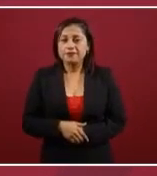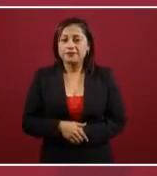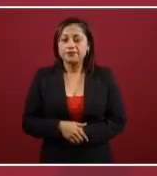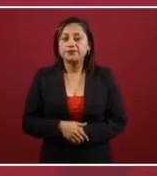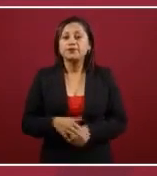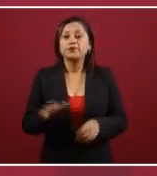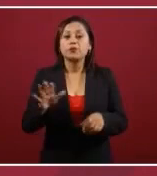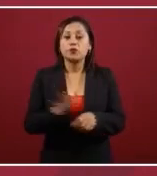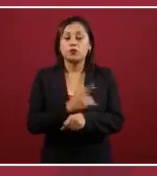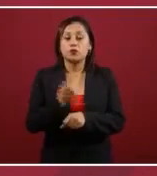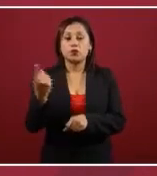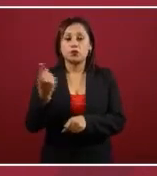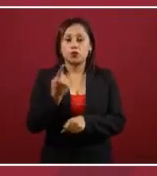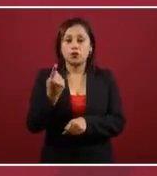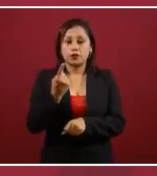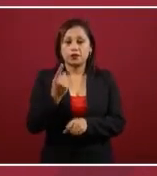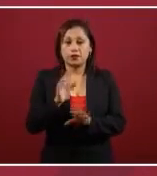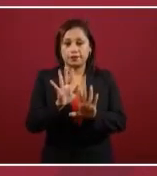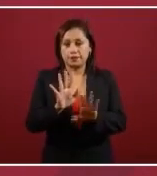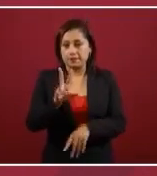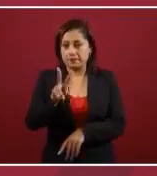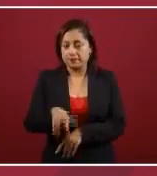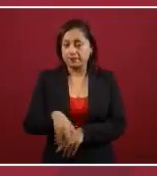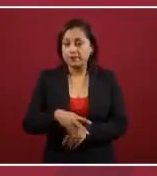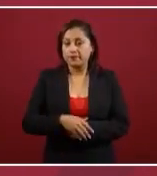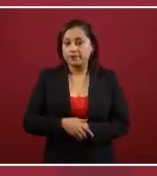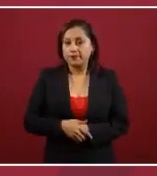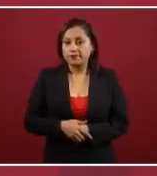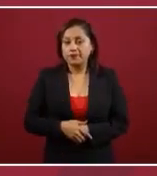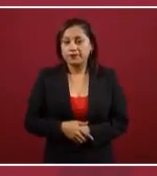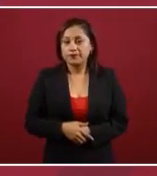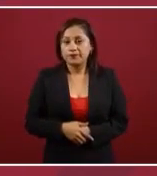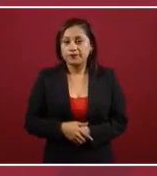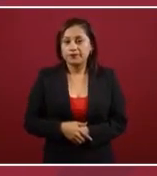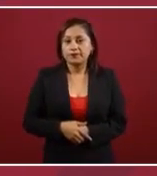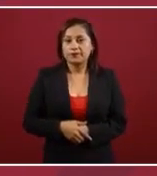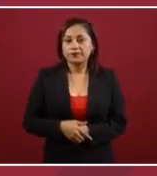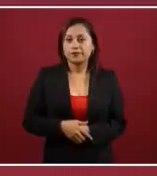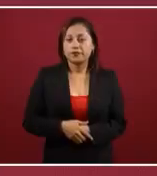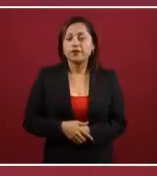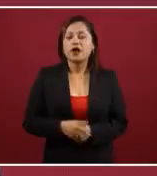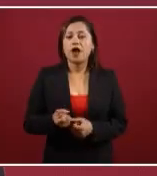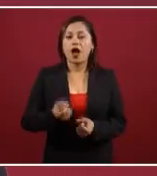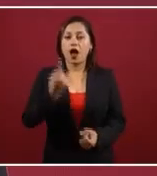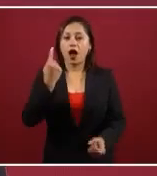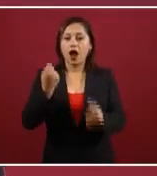llegó un tiempo en que hasta analistas,